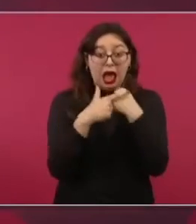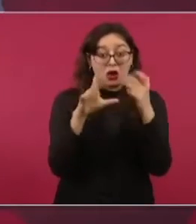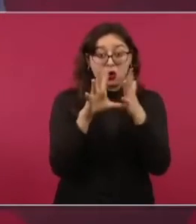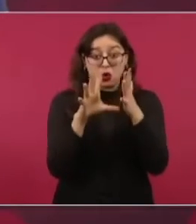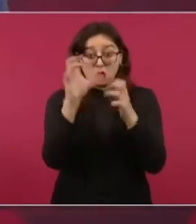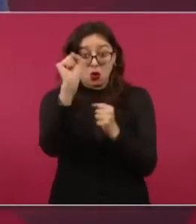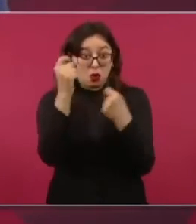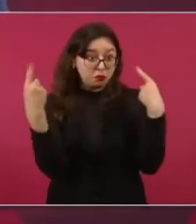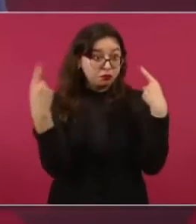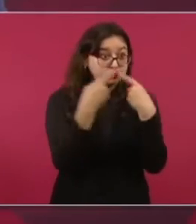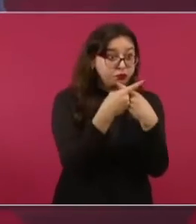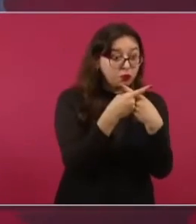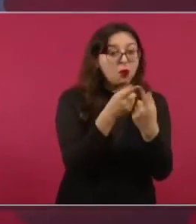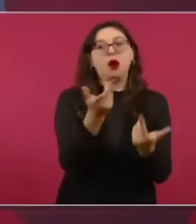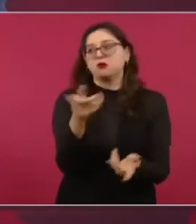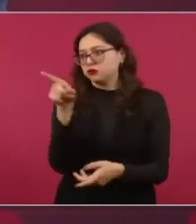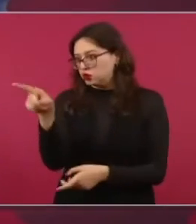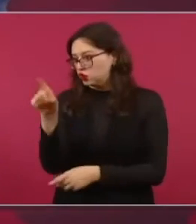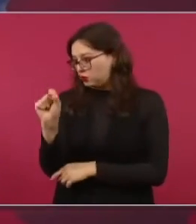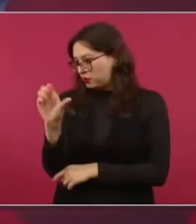No, pero